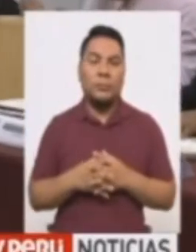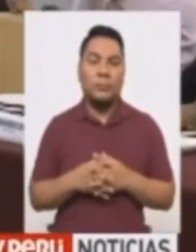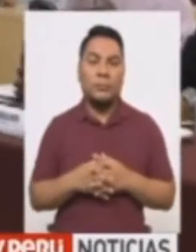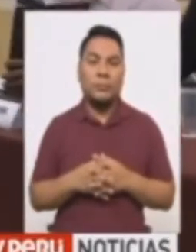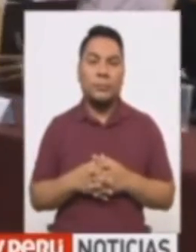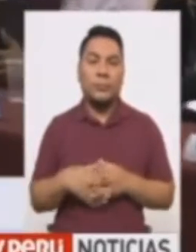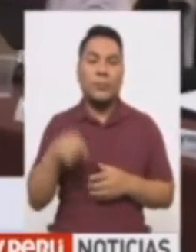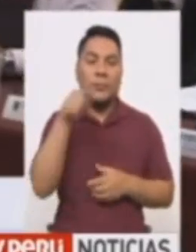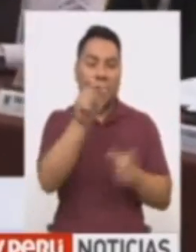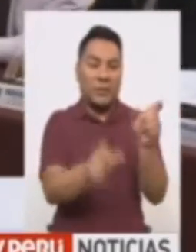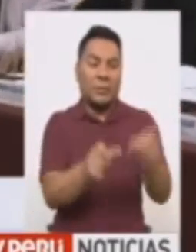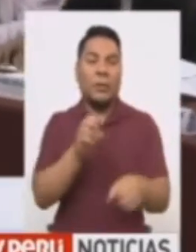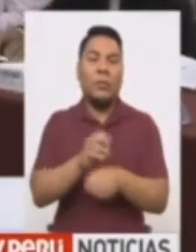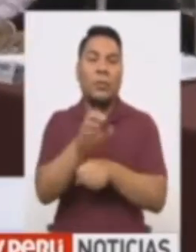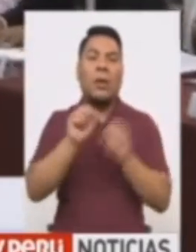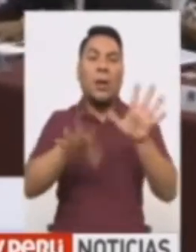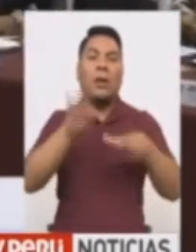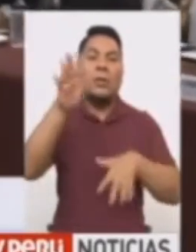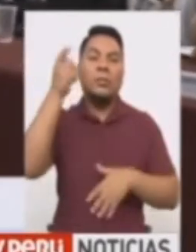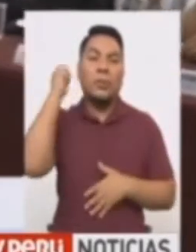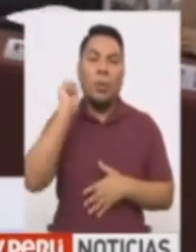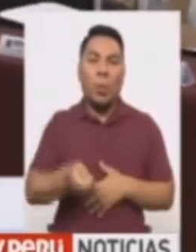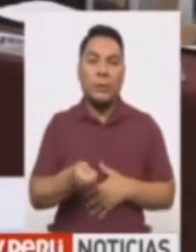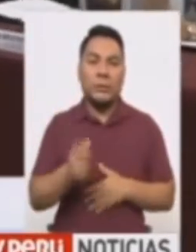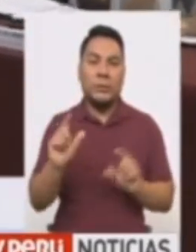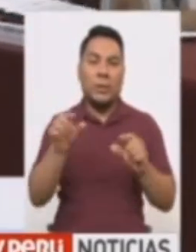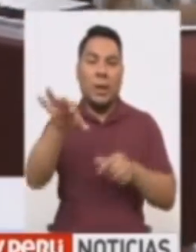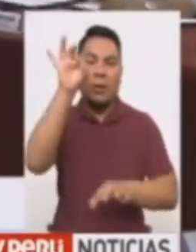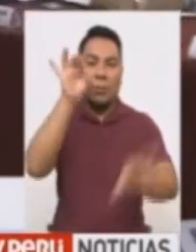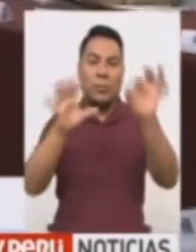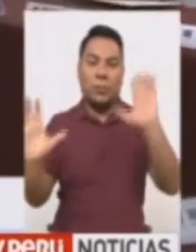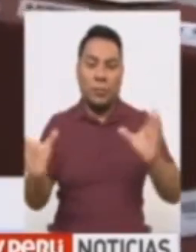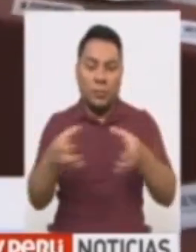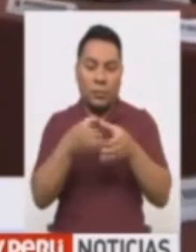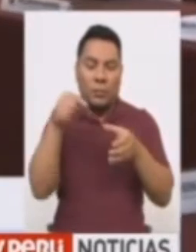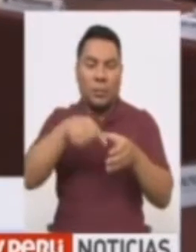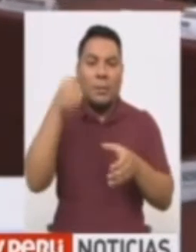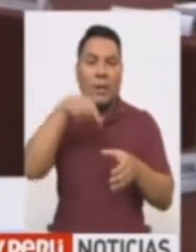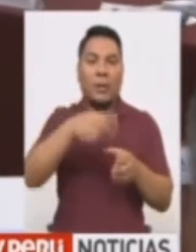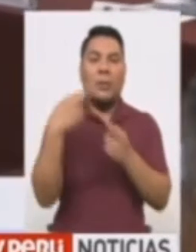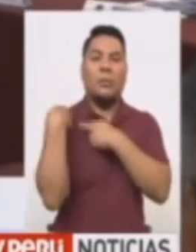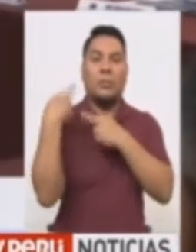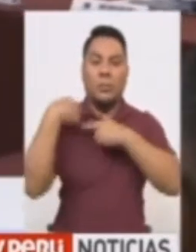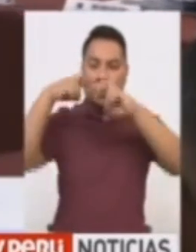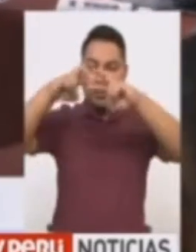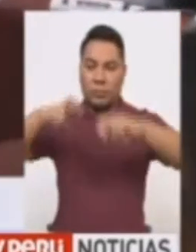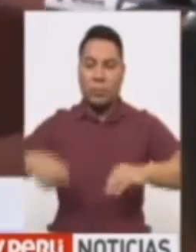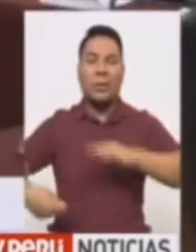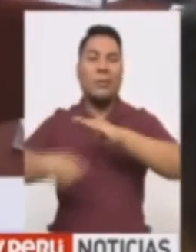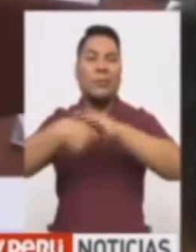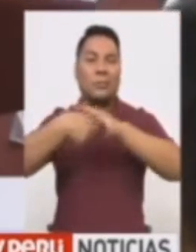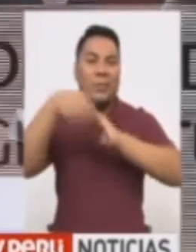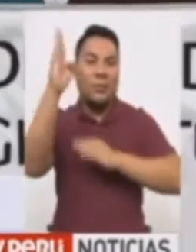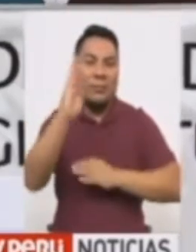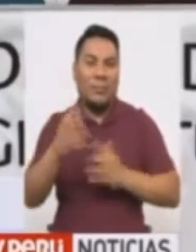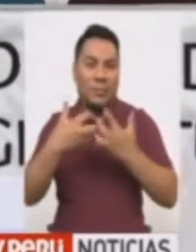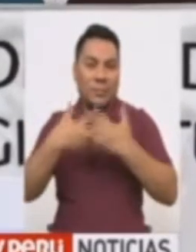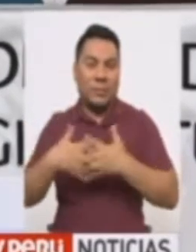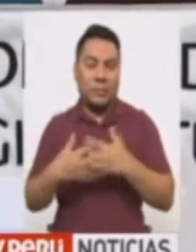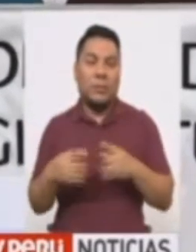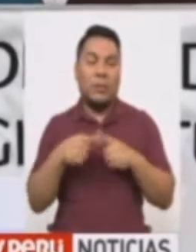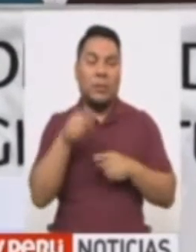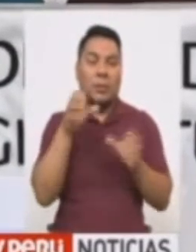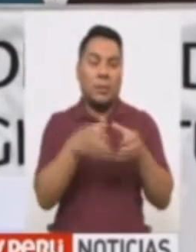Fueron capacitados los 14 jueces elegidos para ver los casos de megacorrupción como el caso Odebrecht. Susana Castañeda, coordinadora del